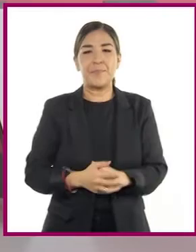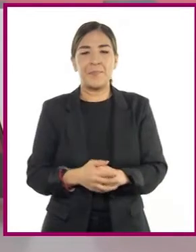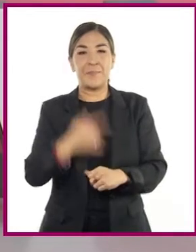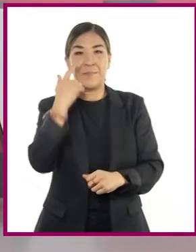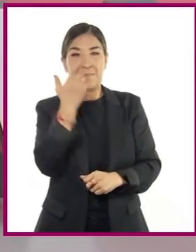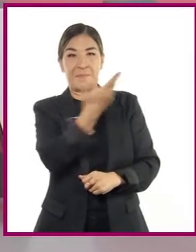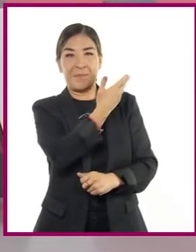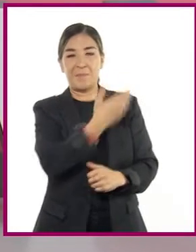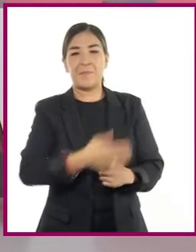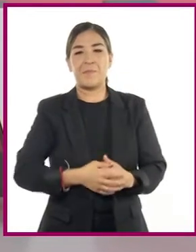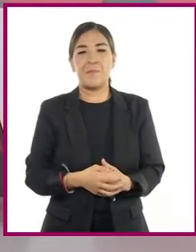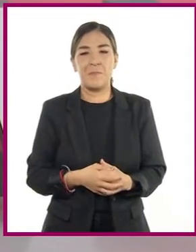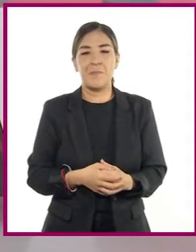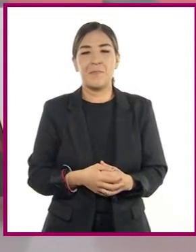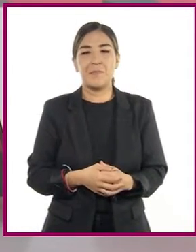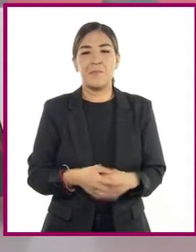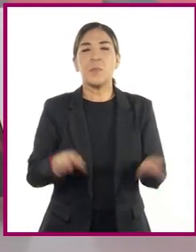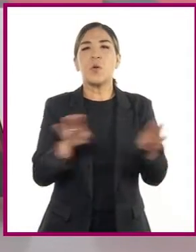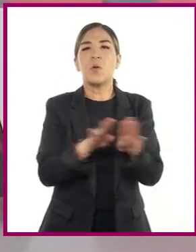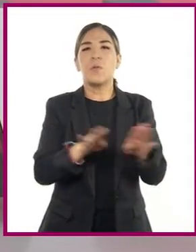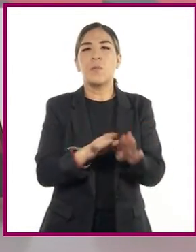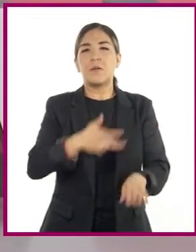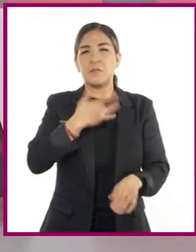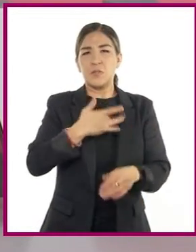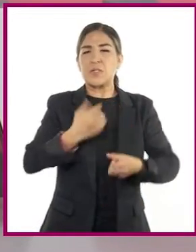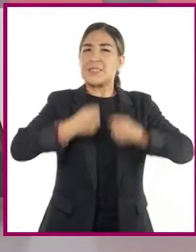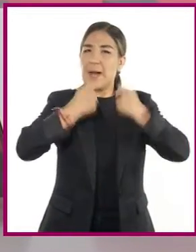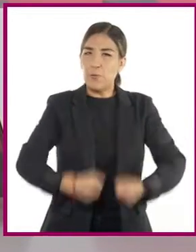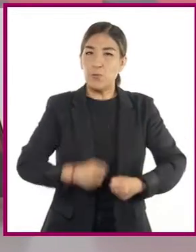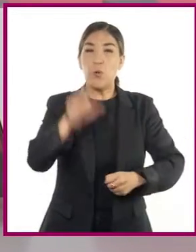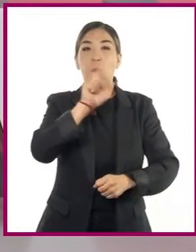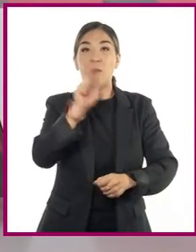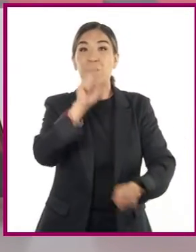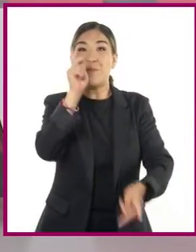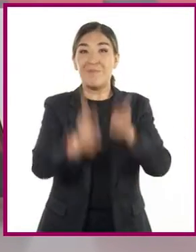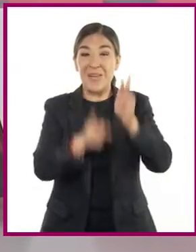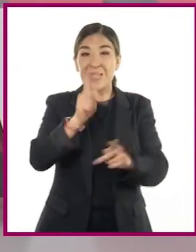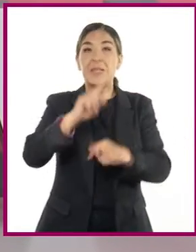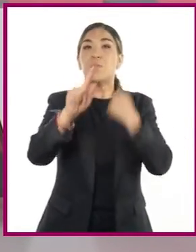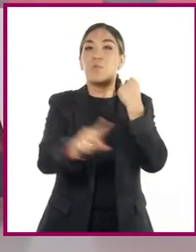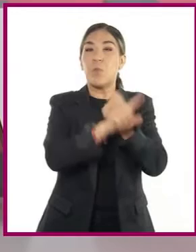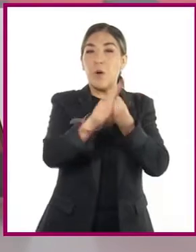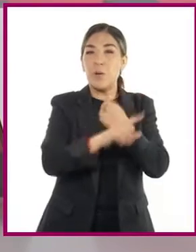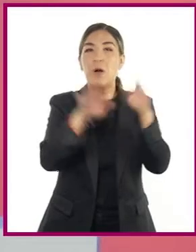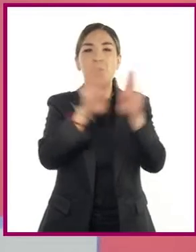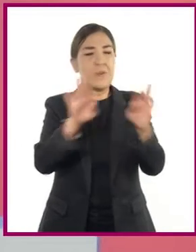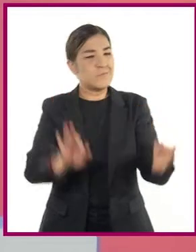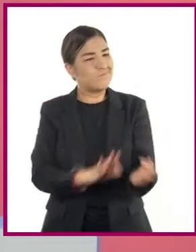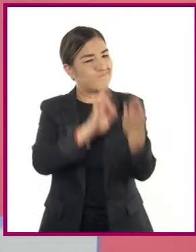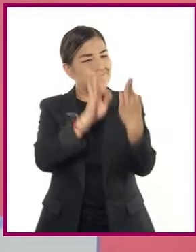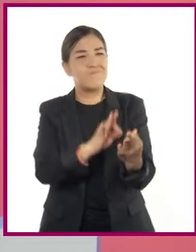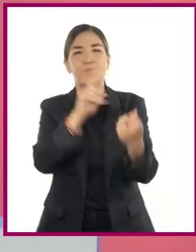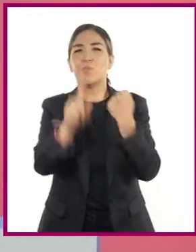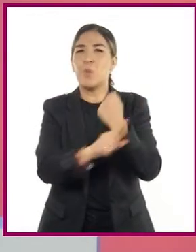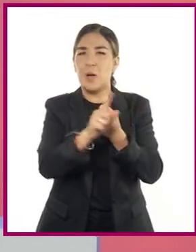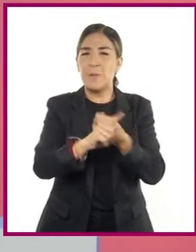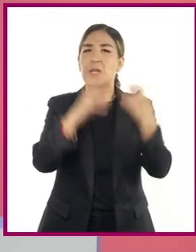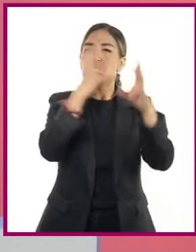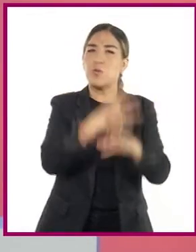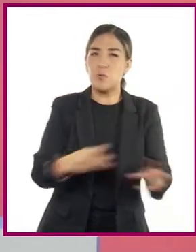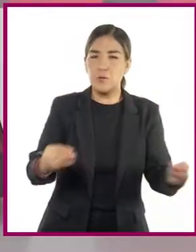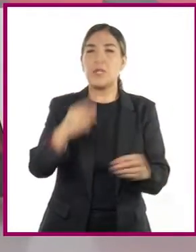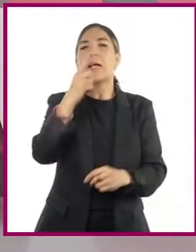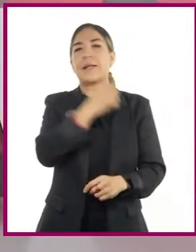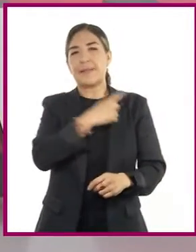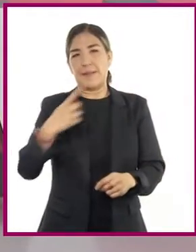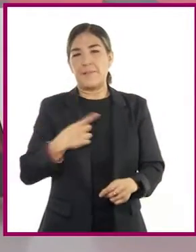asertividad tiene que ver con la firmeza. Cuando hablamos de enfrentar un problema de manera asertiva, nos referimos a